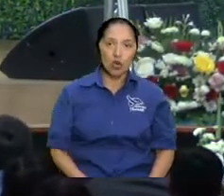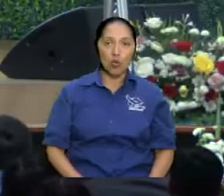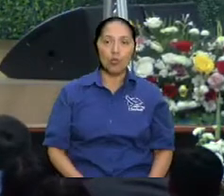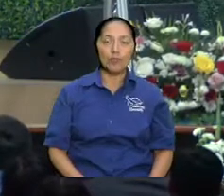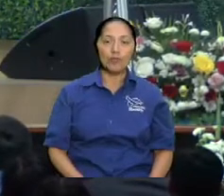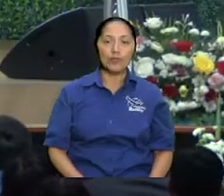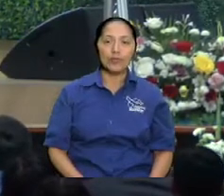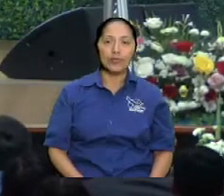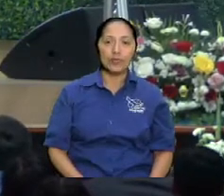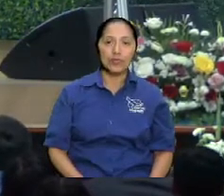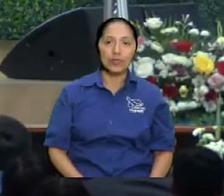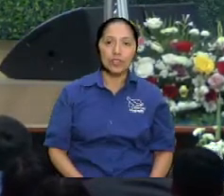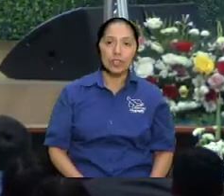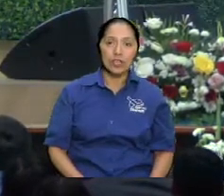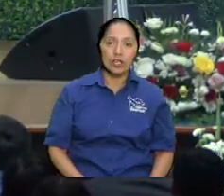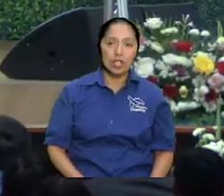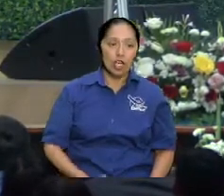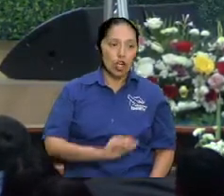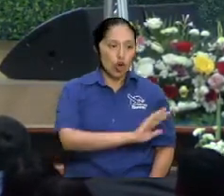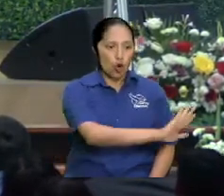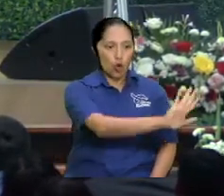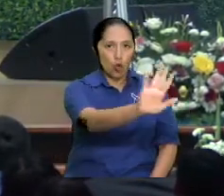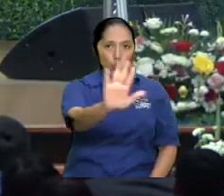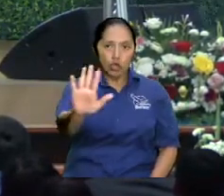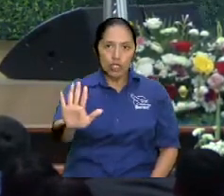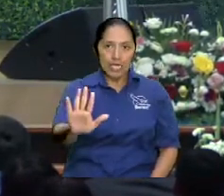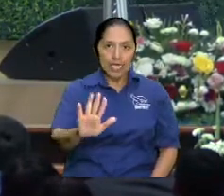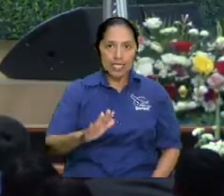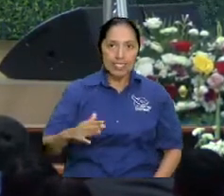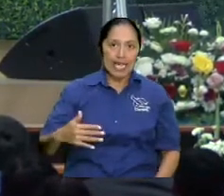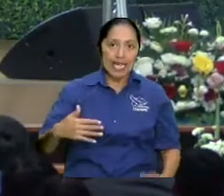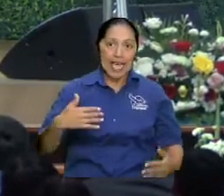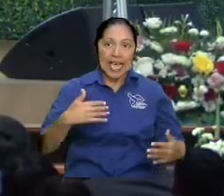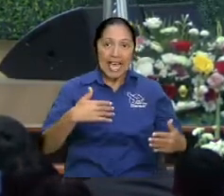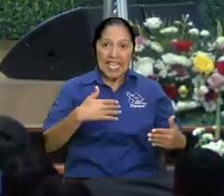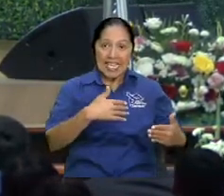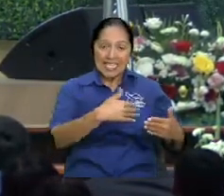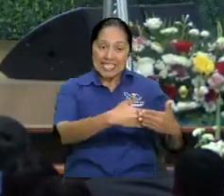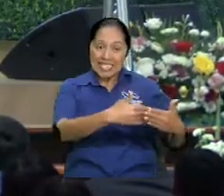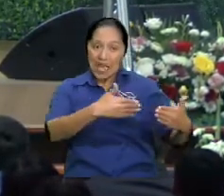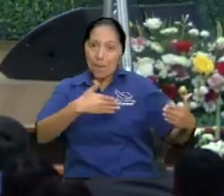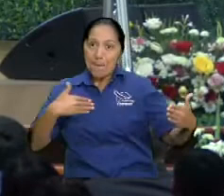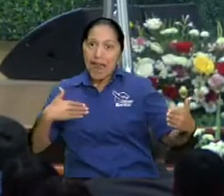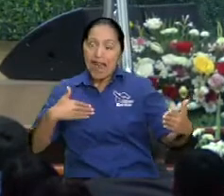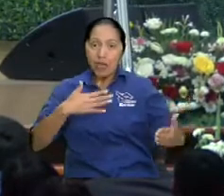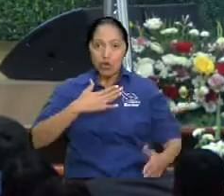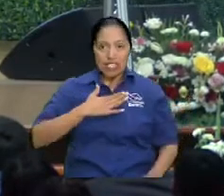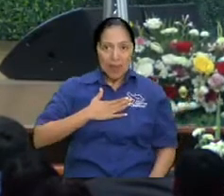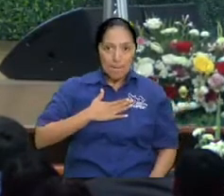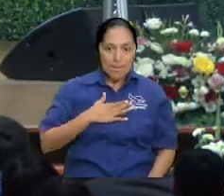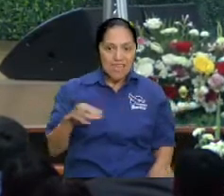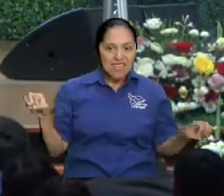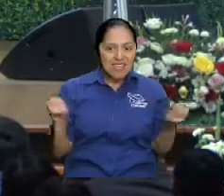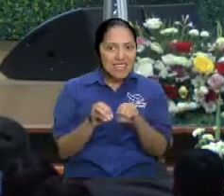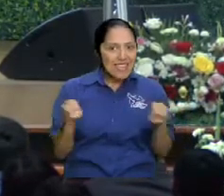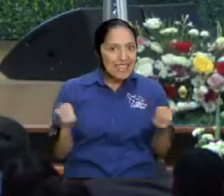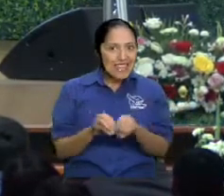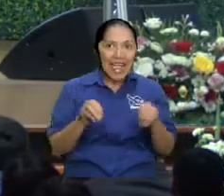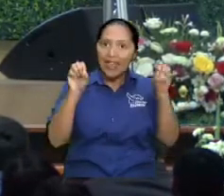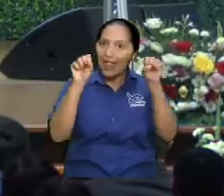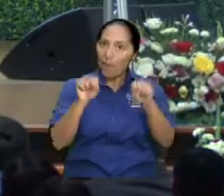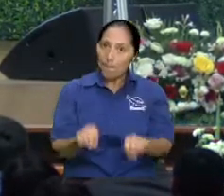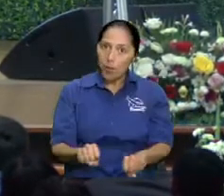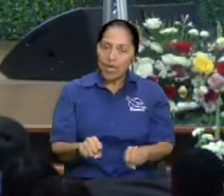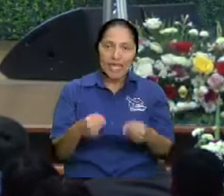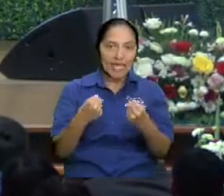continuación dijo: separados de mí nada podéis hacer. Entonces, si vamos a hacer hazañas, tiene que ser en Cristo